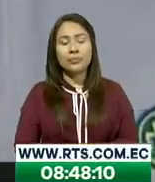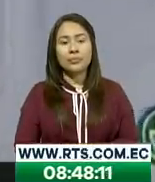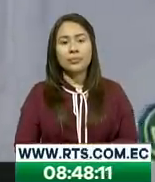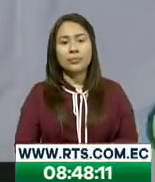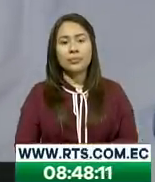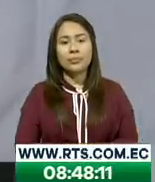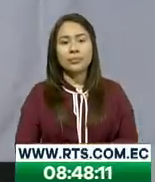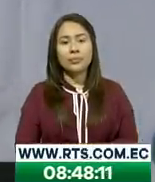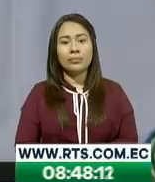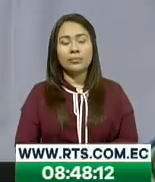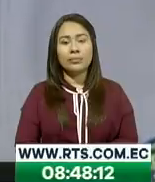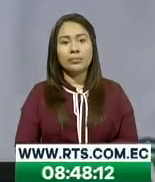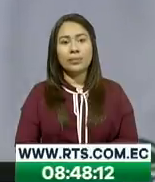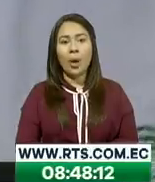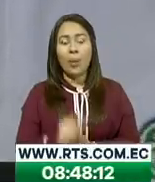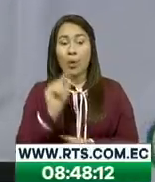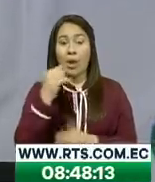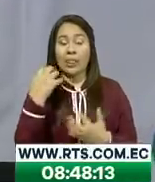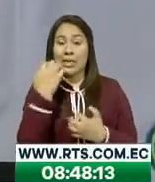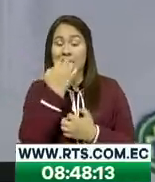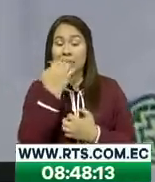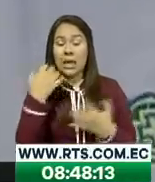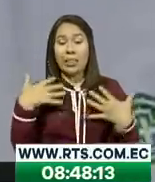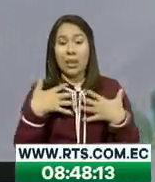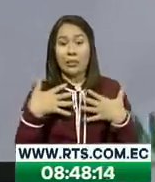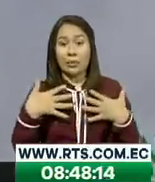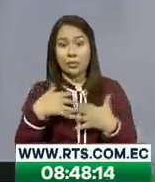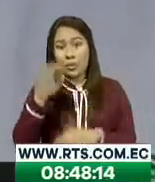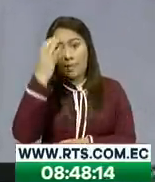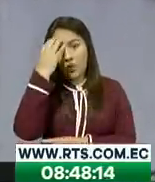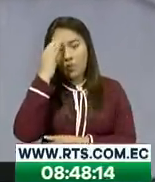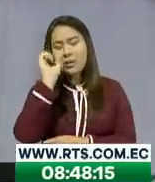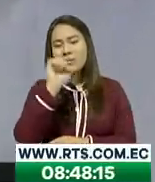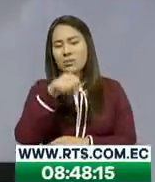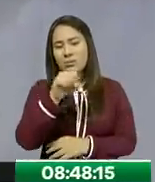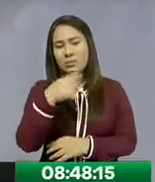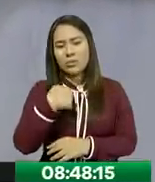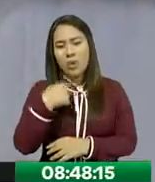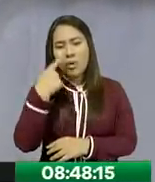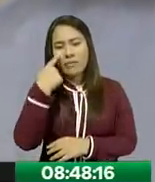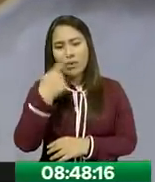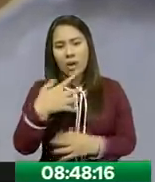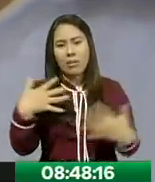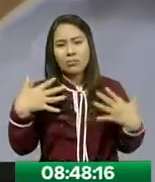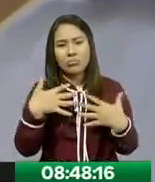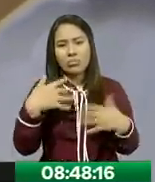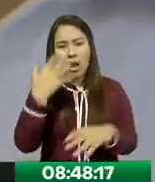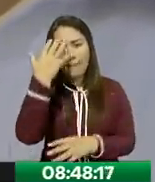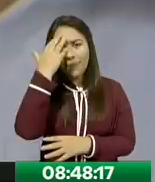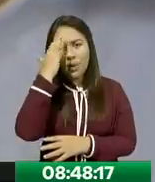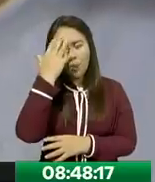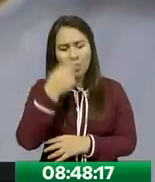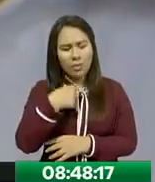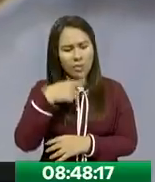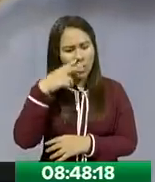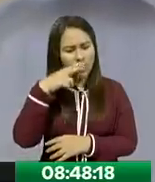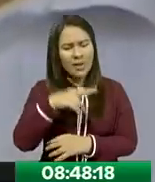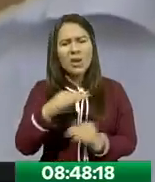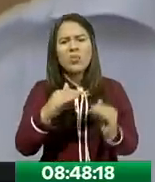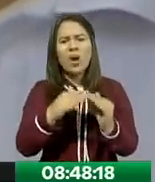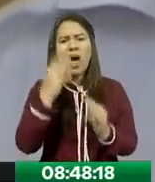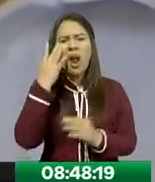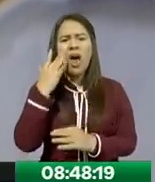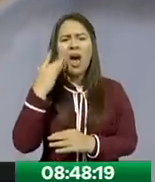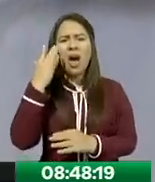Pero se lo veía nervioso, preocupado. Sí, se lo veía muy nervioso y él me dijo así como,